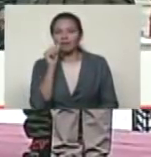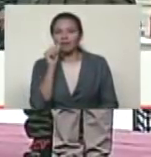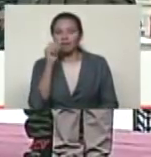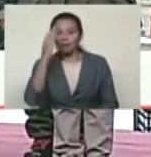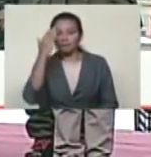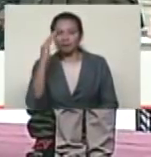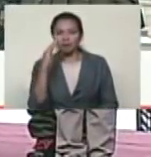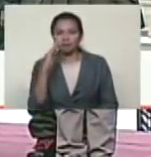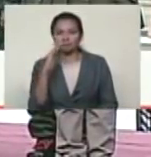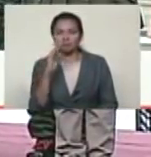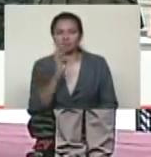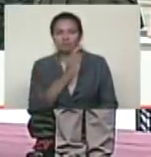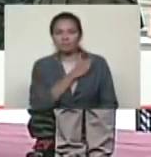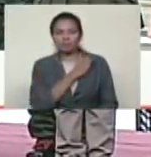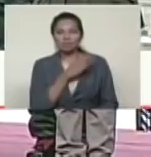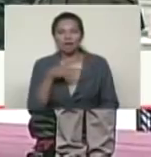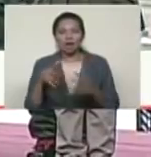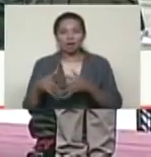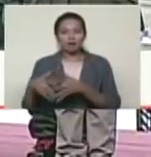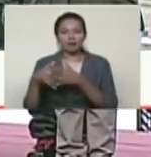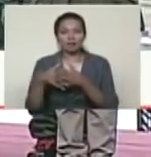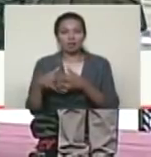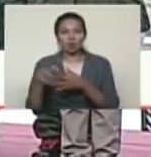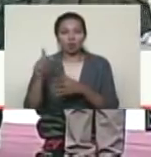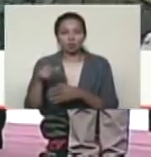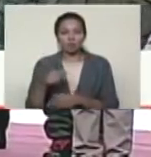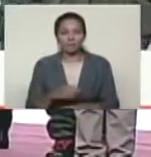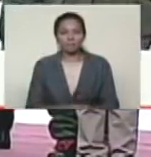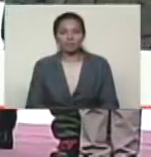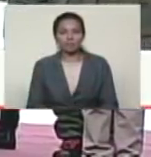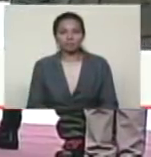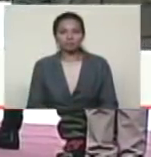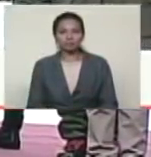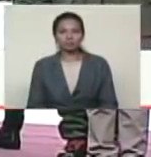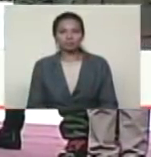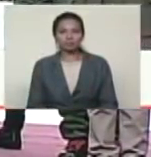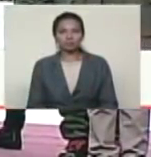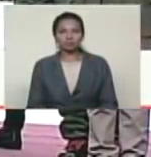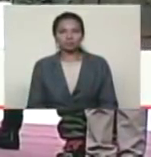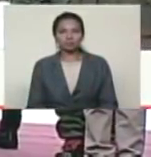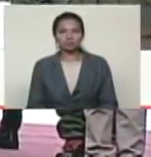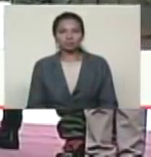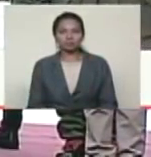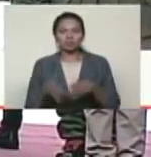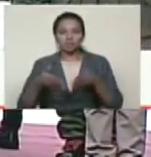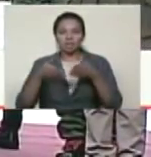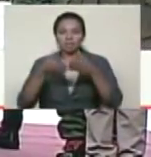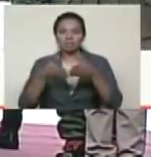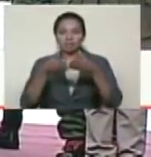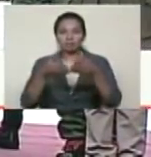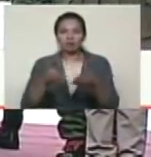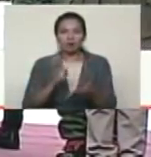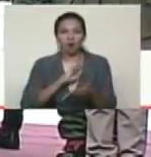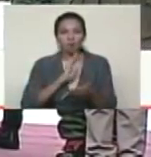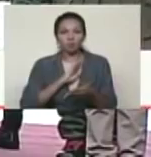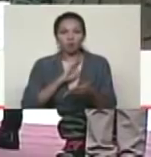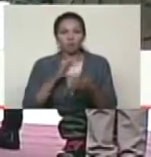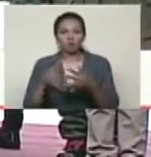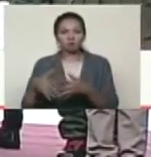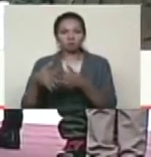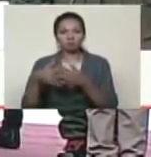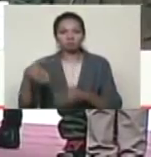y el jefe militar gringo de la nave imperialista